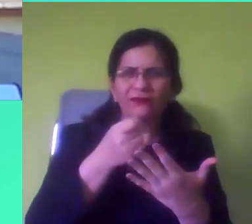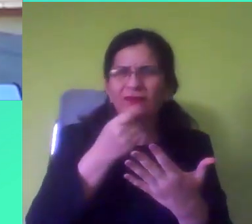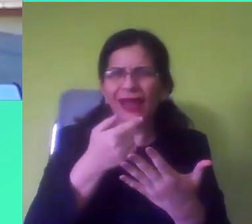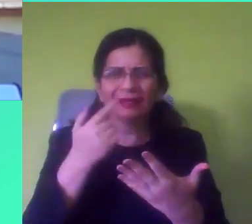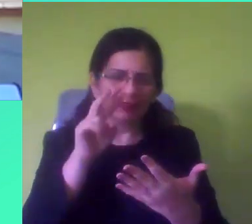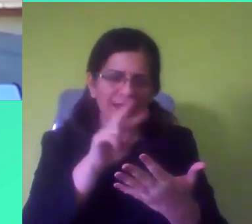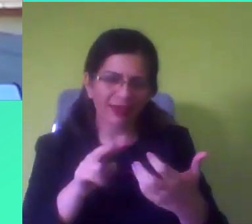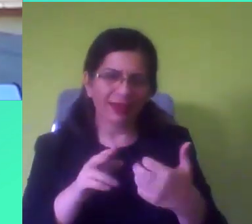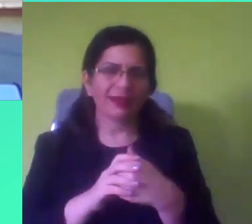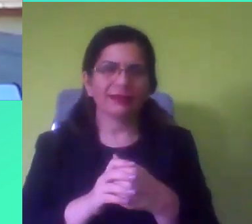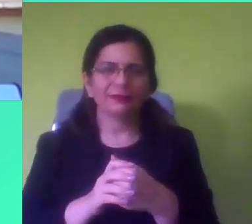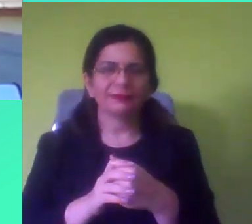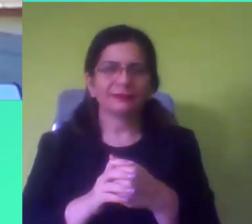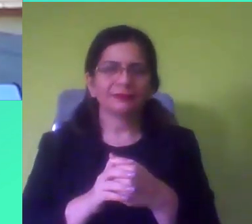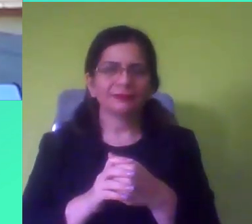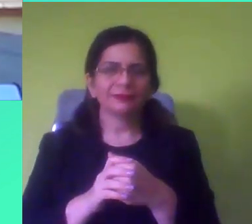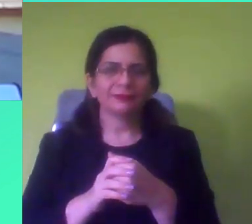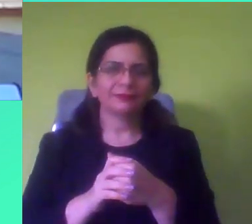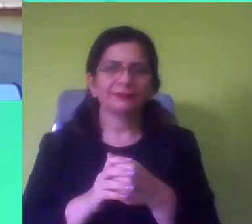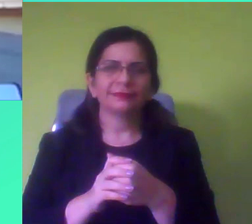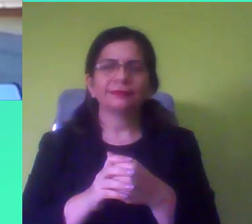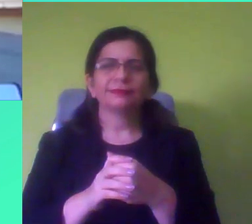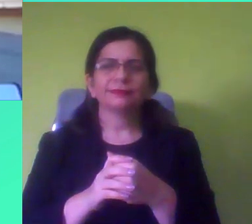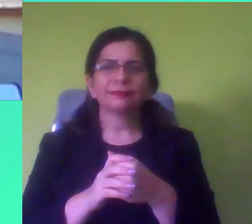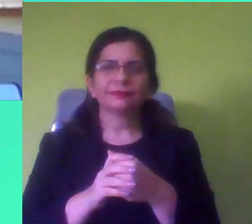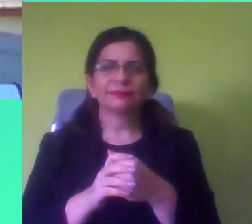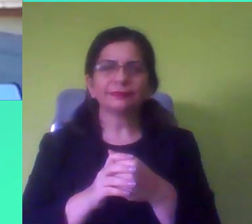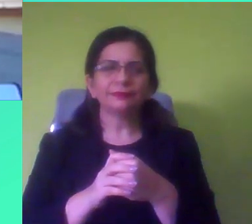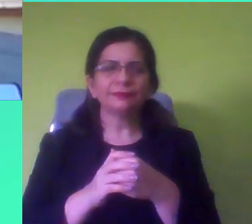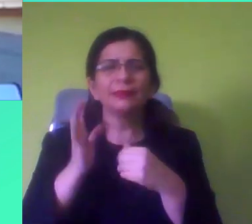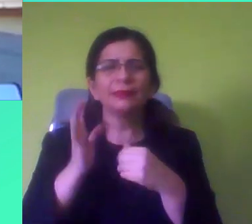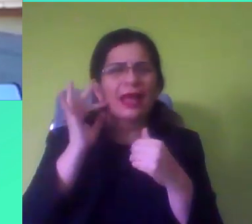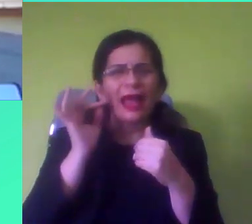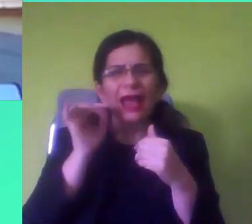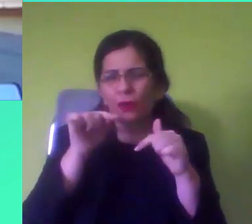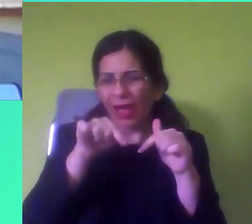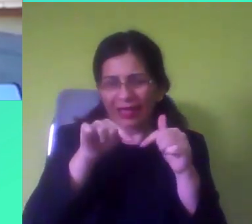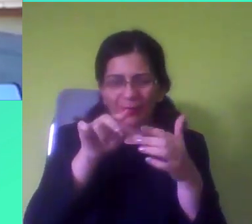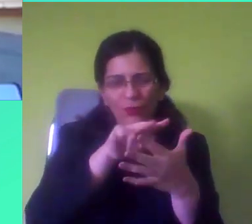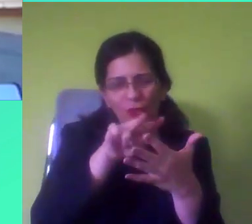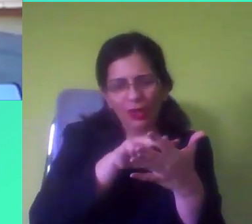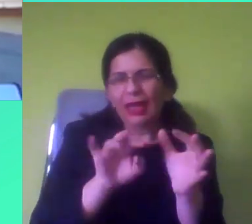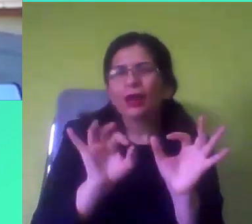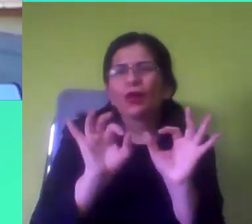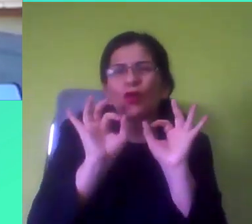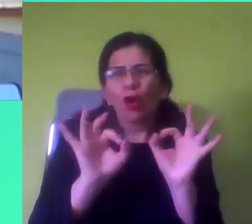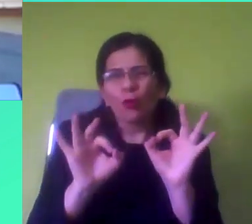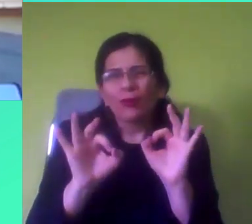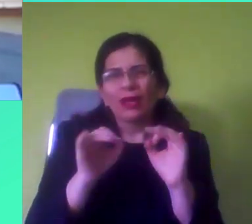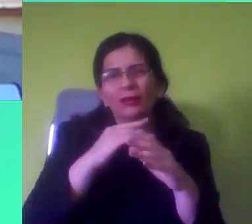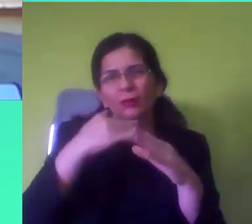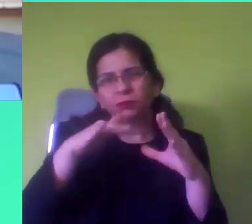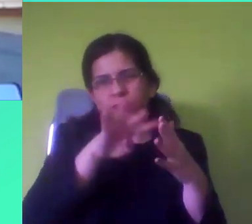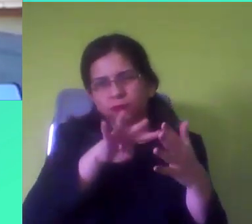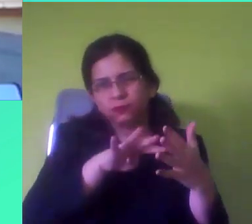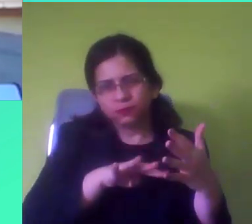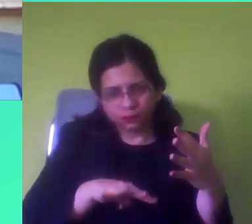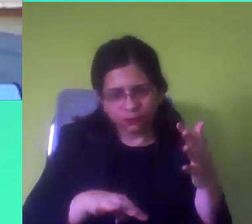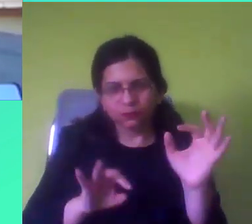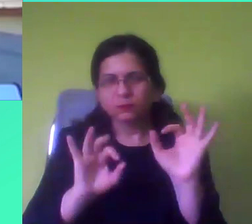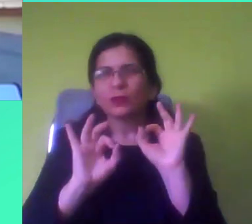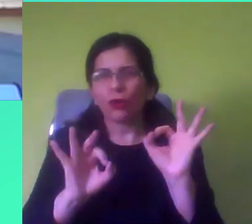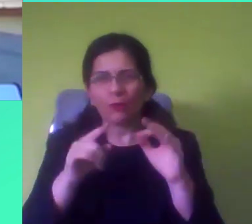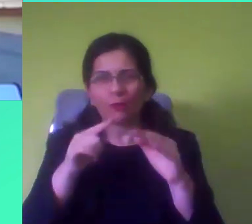van a encontrar por ahí la información con un mayor nivel de detalle y más complejidad, como todos los